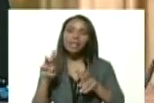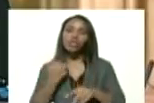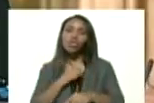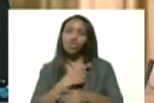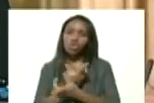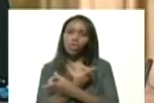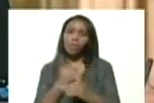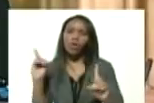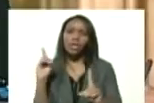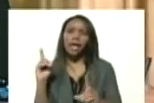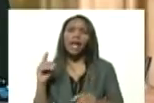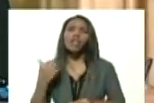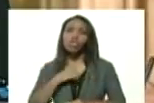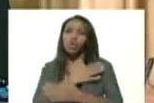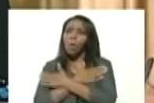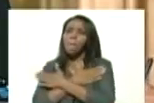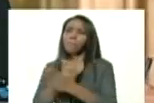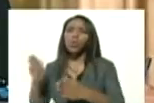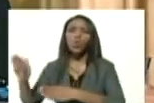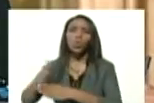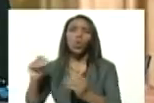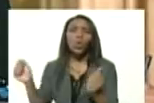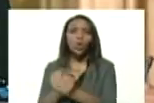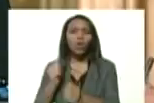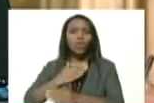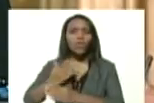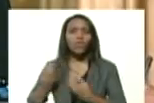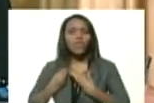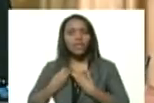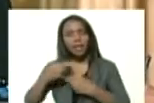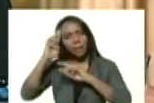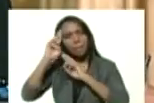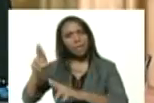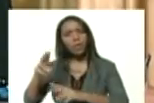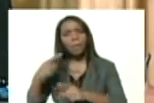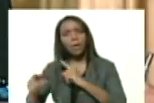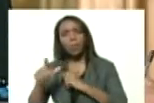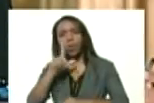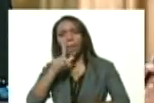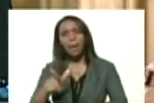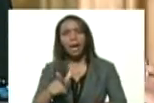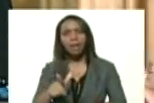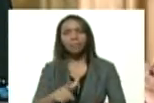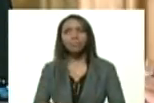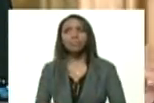demócratas y estamos dispuestos a convivir y a respetarnos pero por las malas